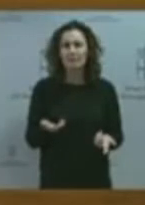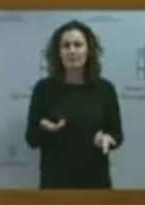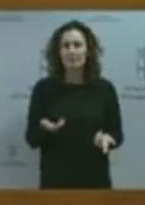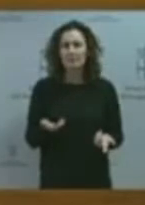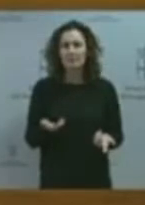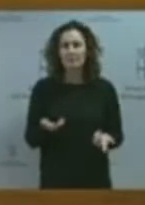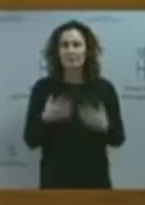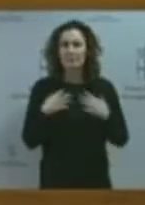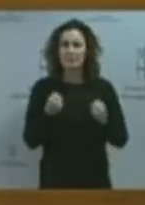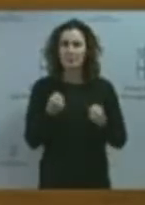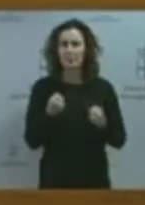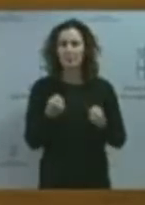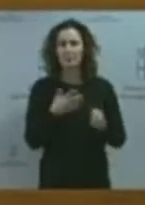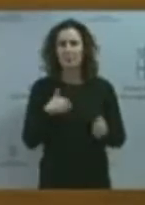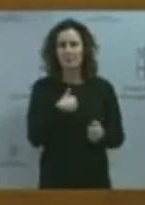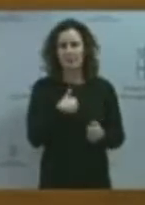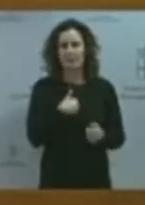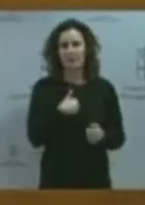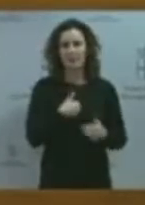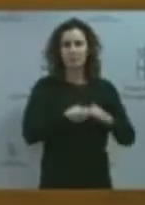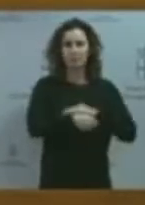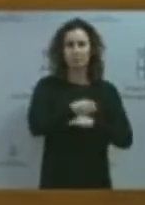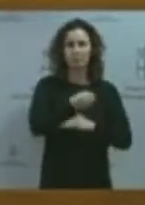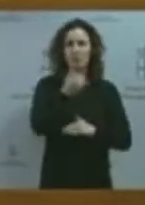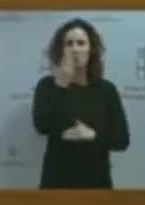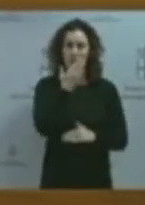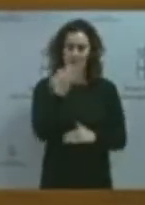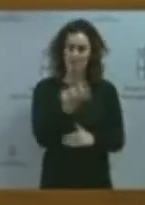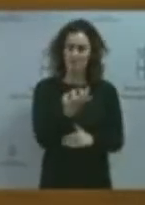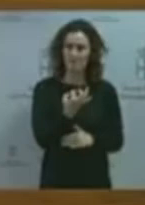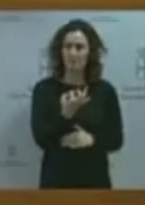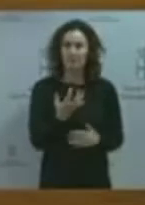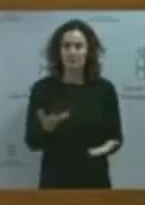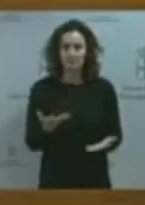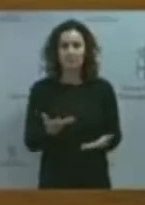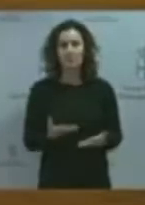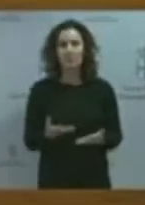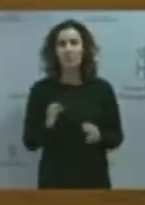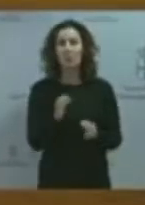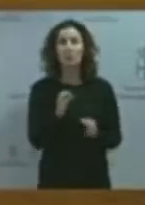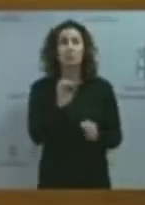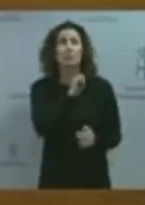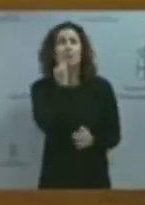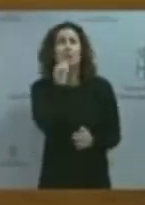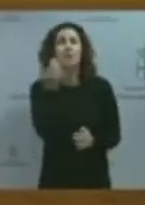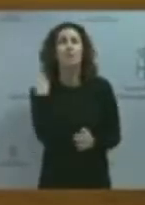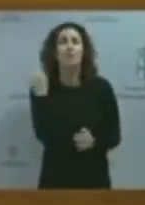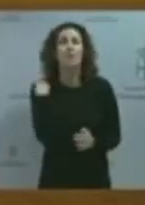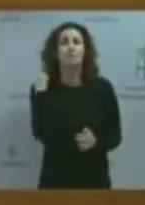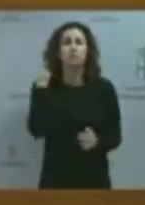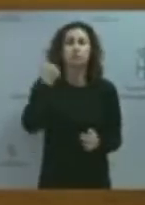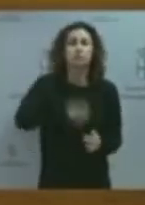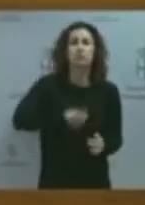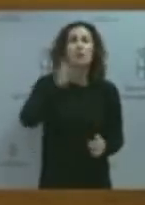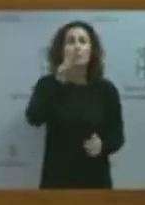educativos? Bueno, pues es fundamental porque es verdad que es una reivindicación vieja de los y les docentes que además dicen que no tienen